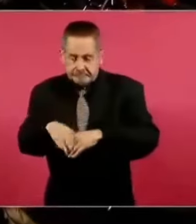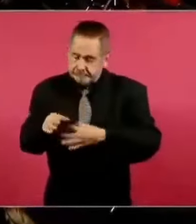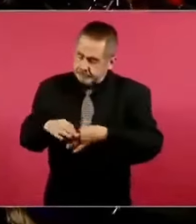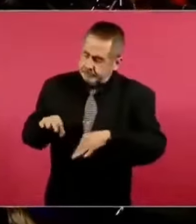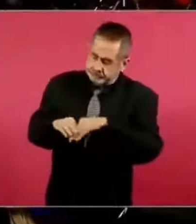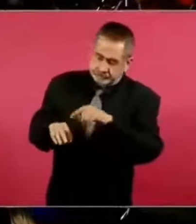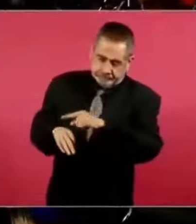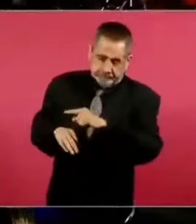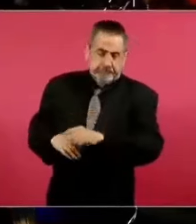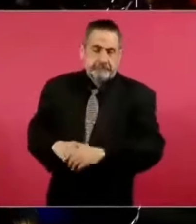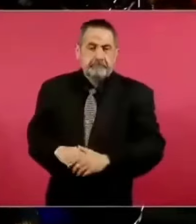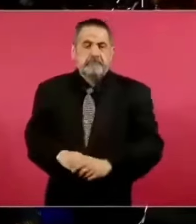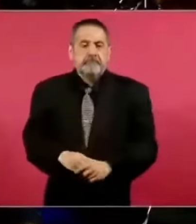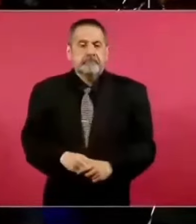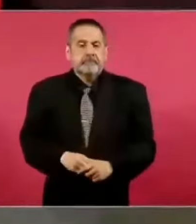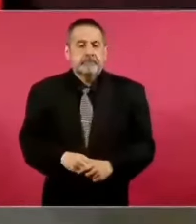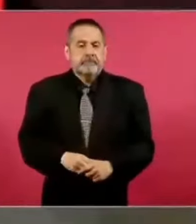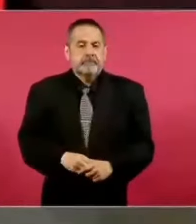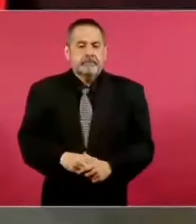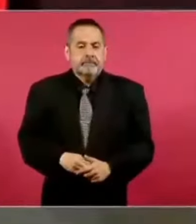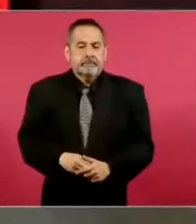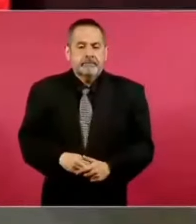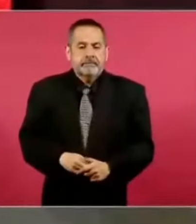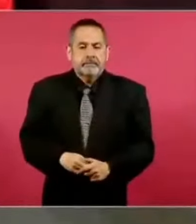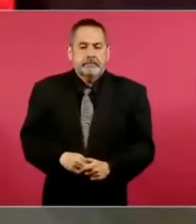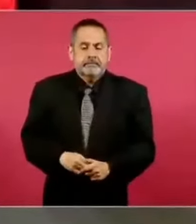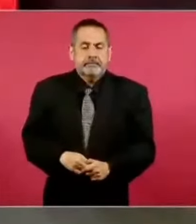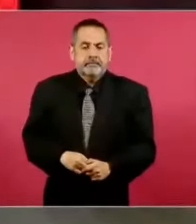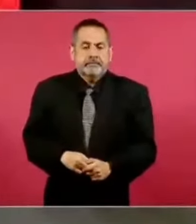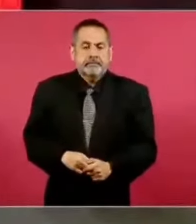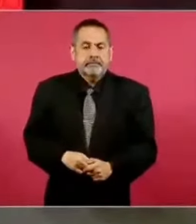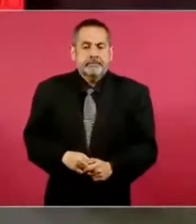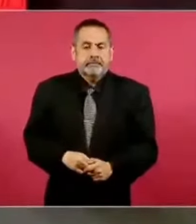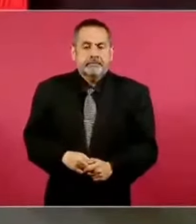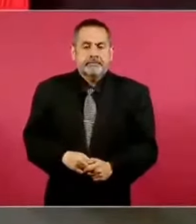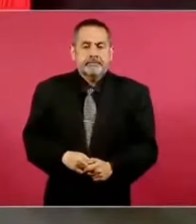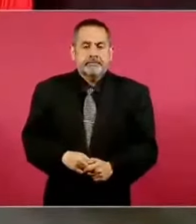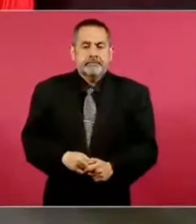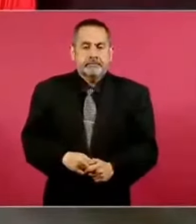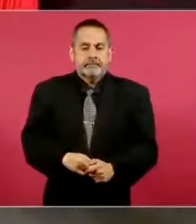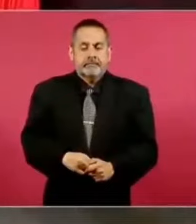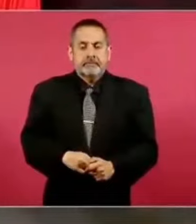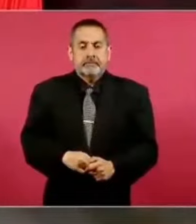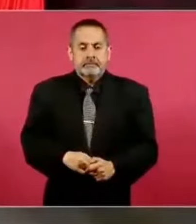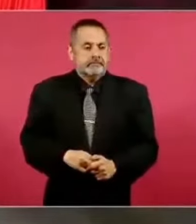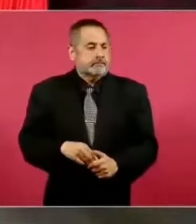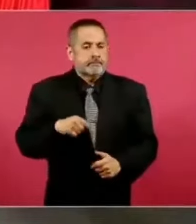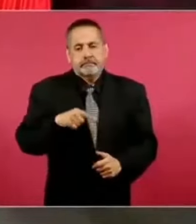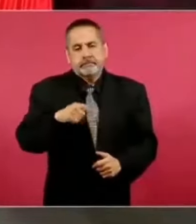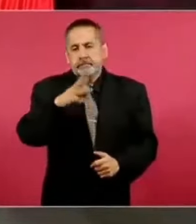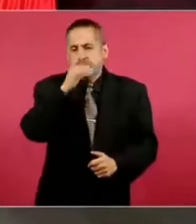sar no se puede es publicitar un